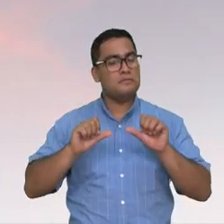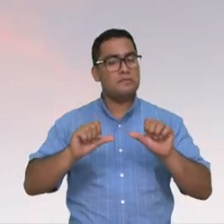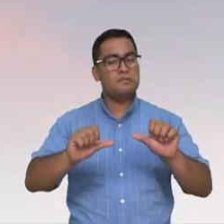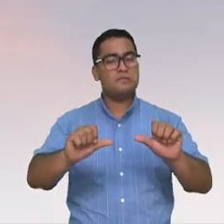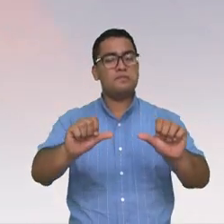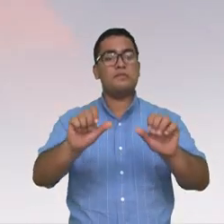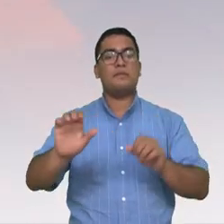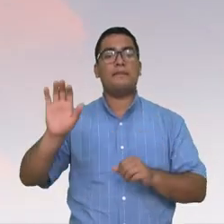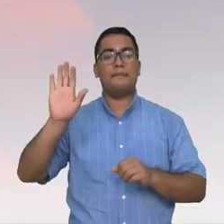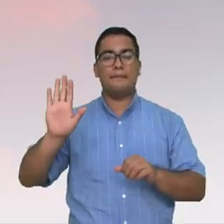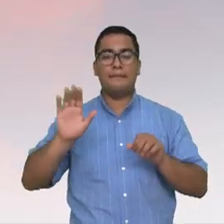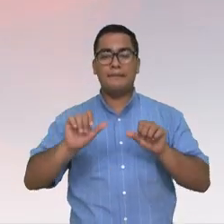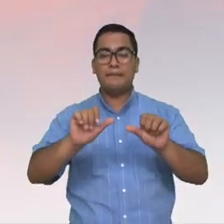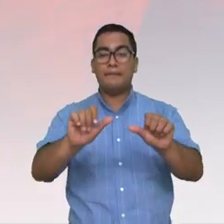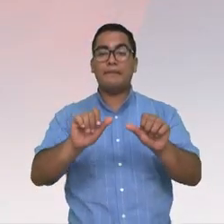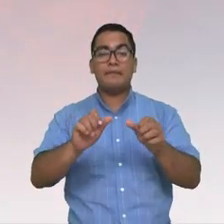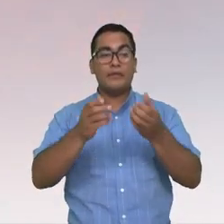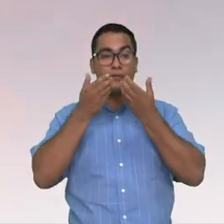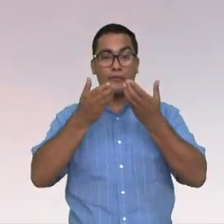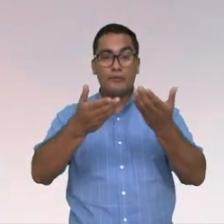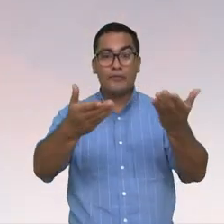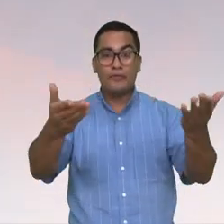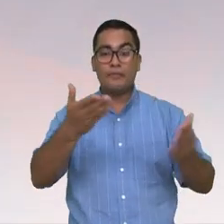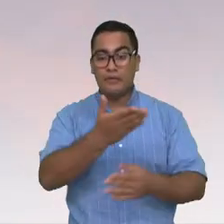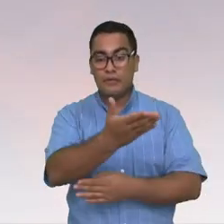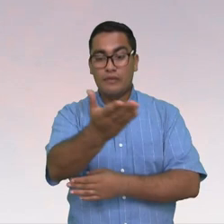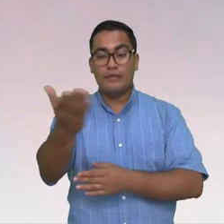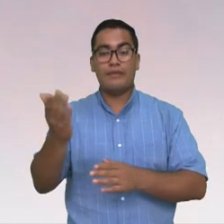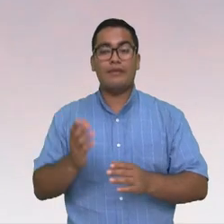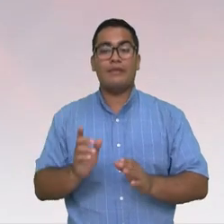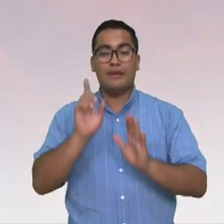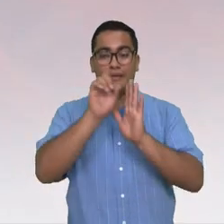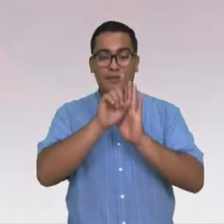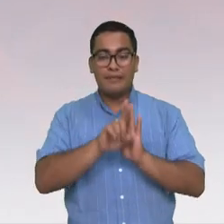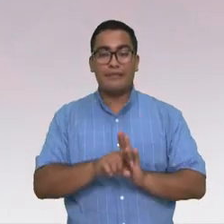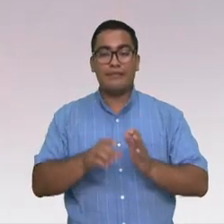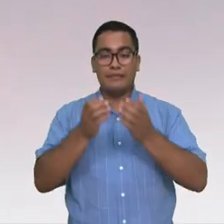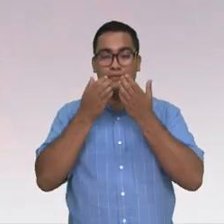nos comprometimos, informamos a ustedes minuto a minuto